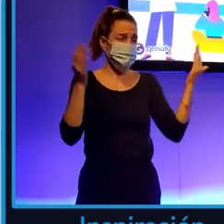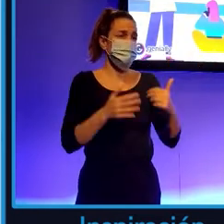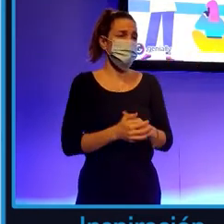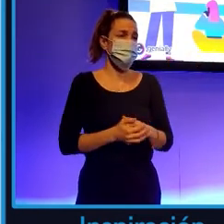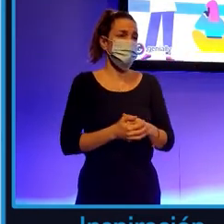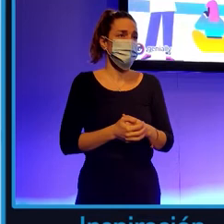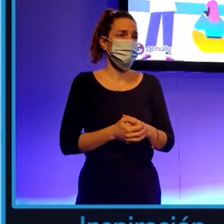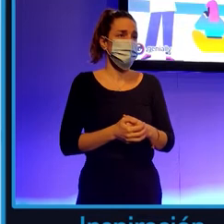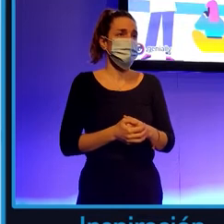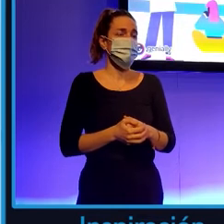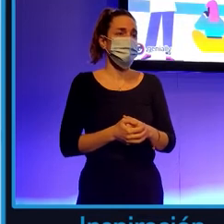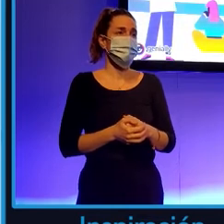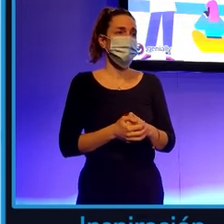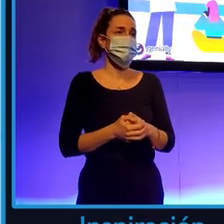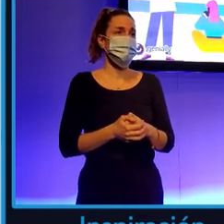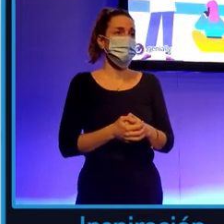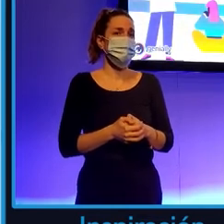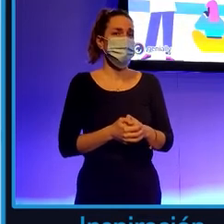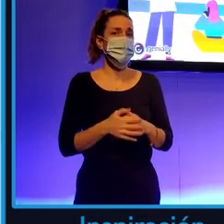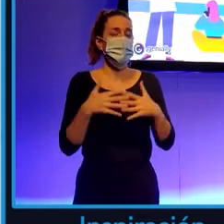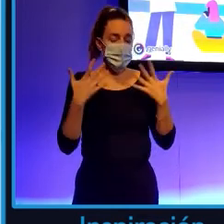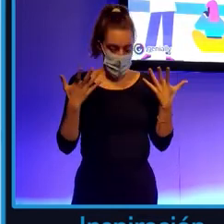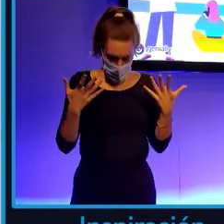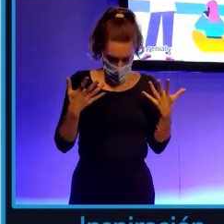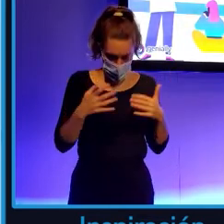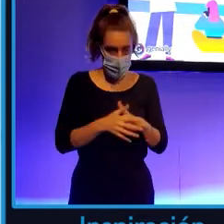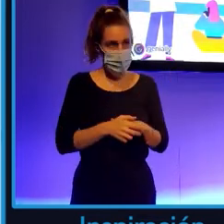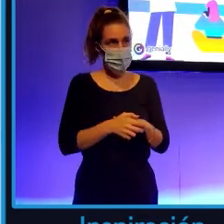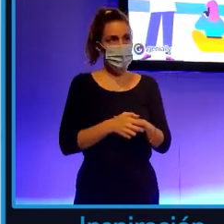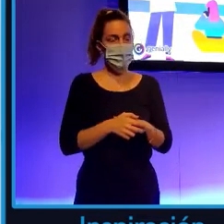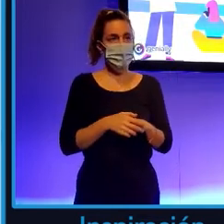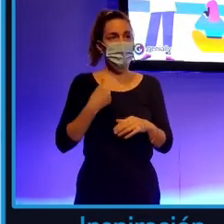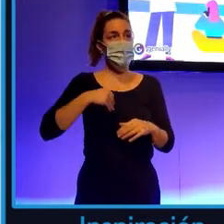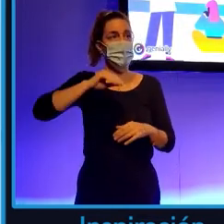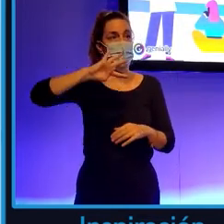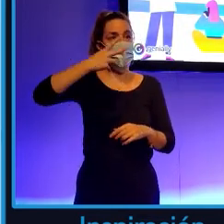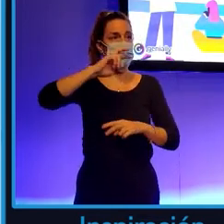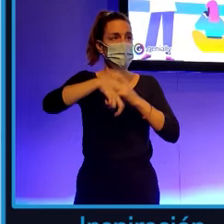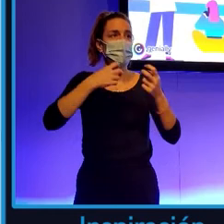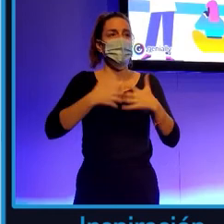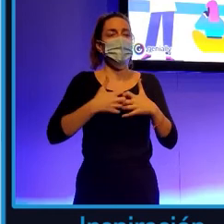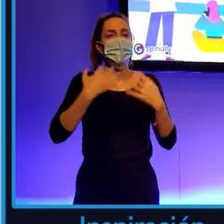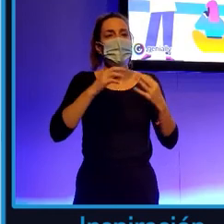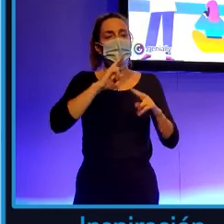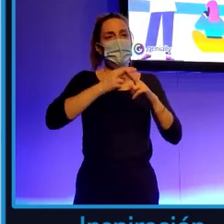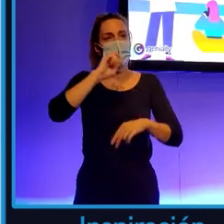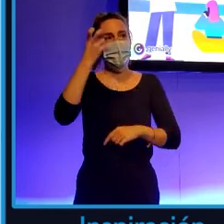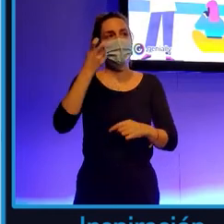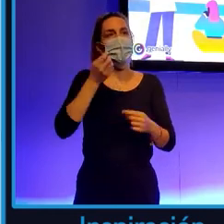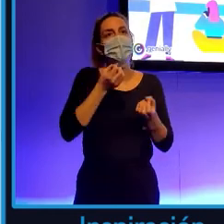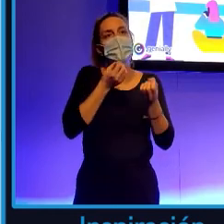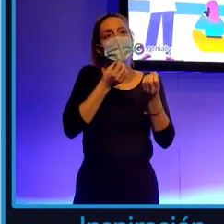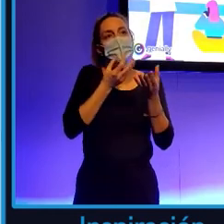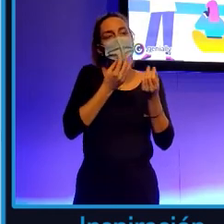entonces bueno considero que esta cuarta revolución industrial se debería llamar info socio tecnológica